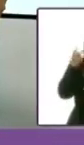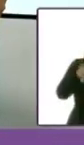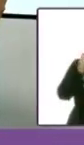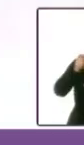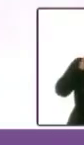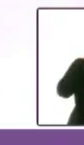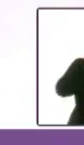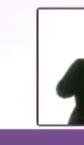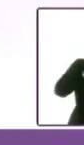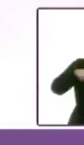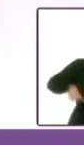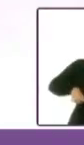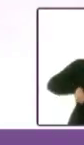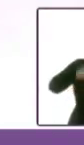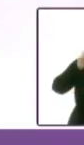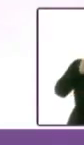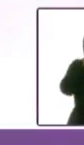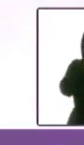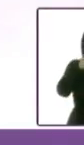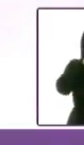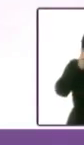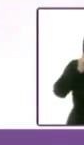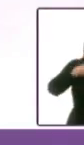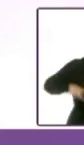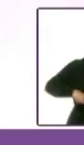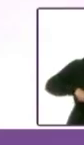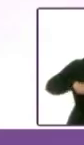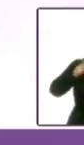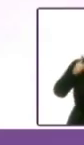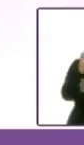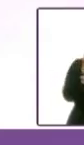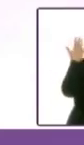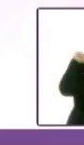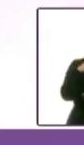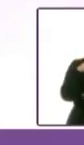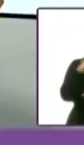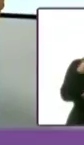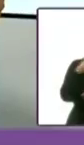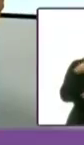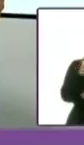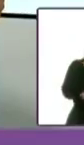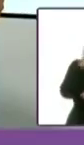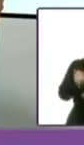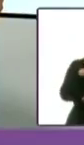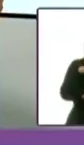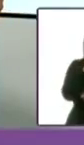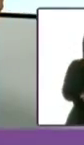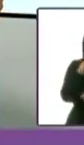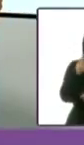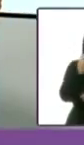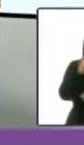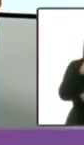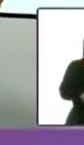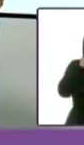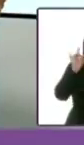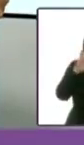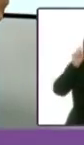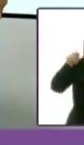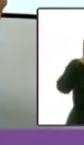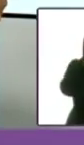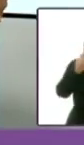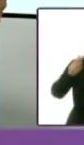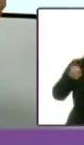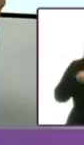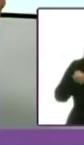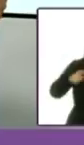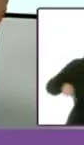corrupción, habló de los departamentos que tiene en Miami, en Acapulco, en las Lomas de Chapultepec, que sus ingresos no